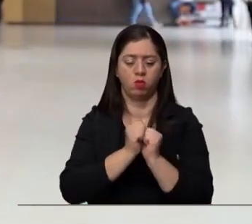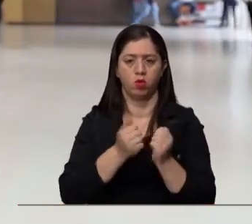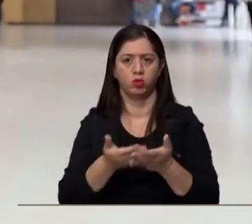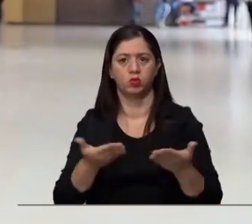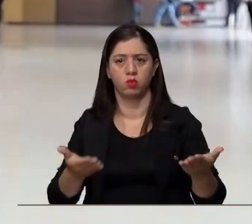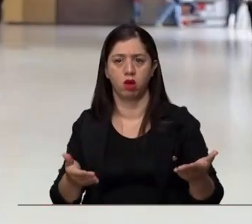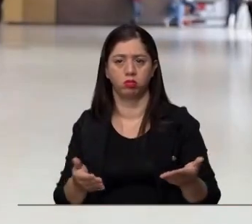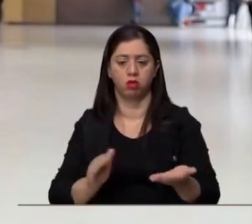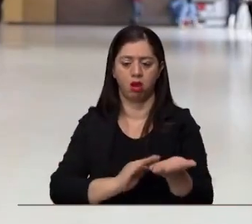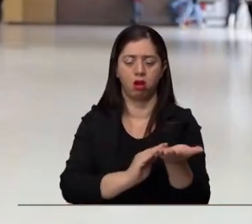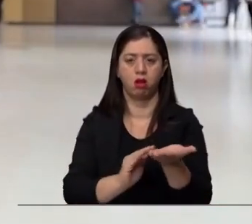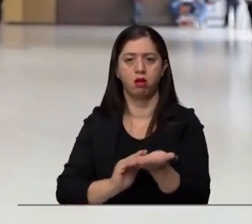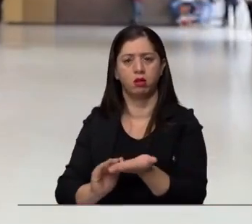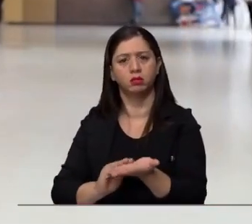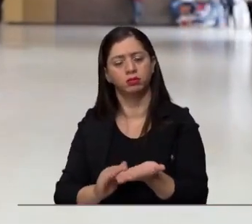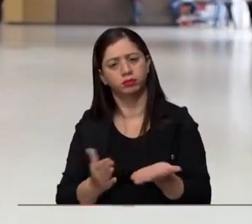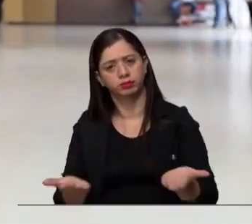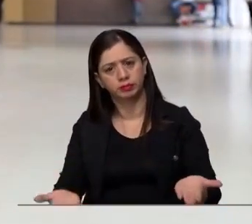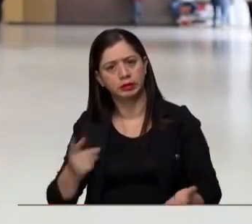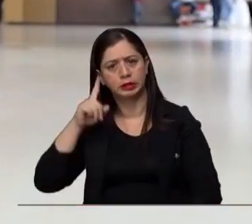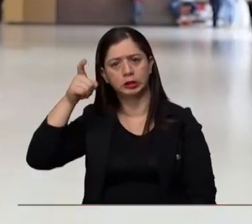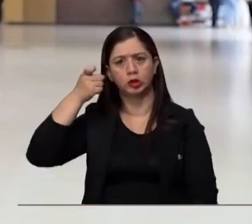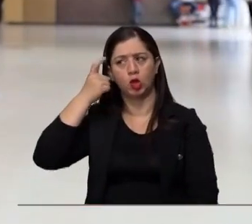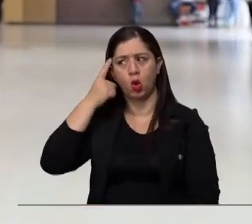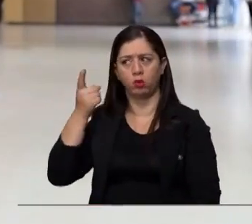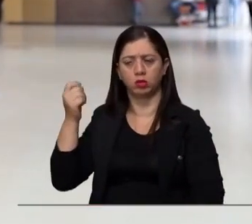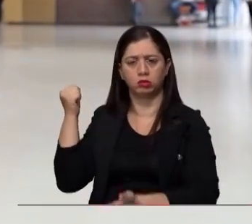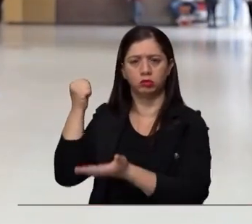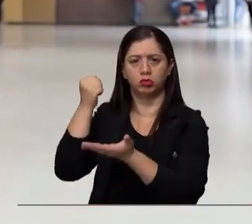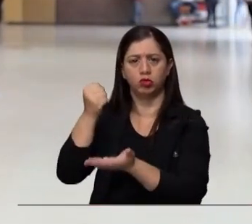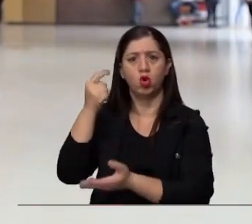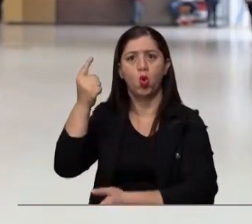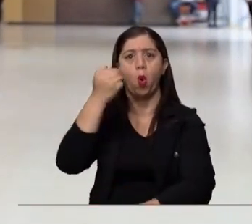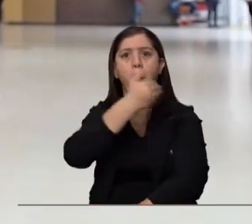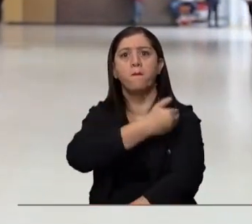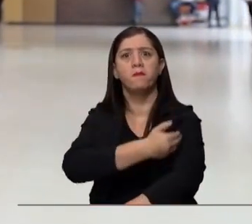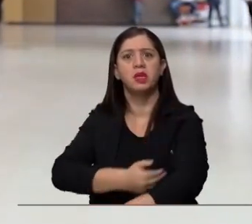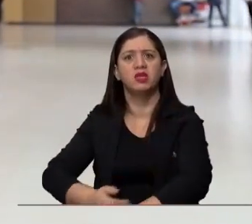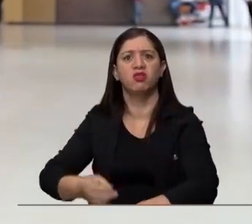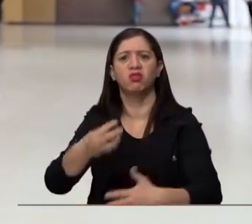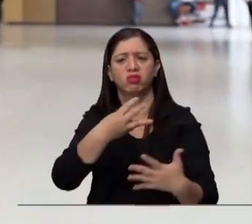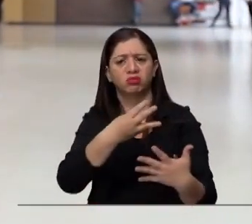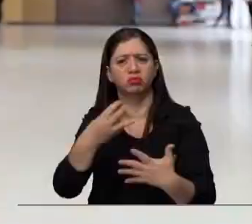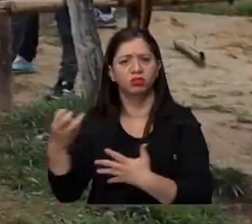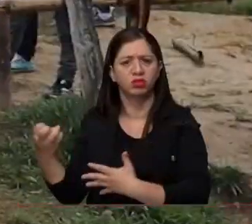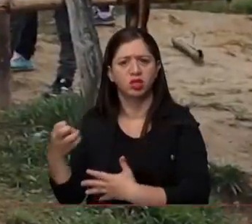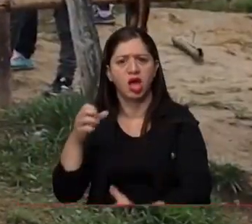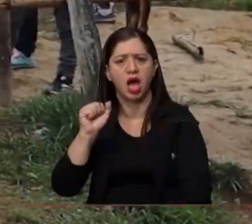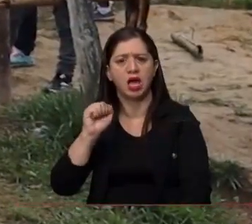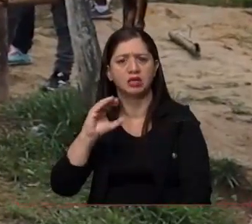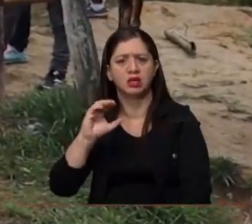material, de los cuales la gobernación solo nos apoyó con 1.850.000 pesos en ACPM y